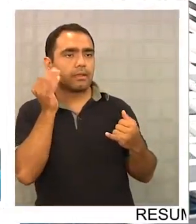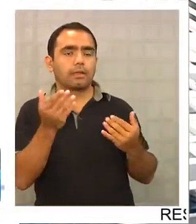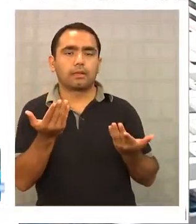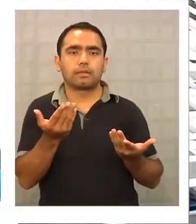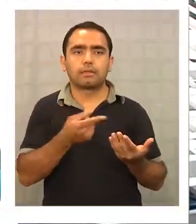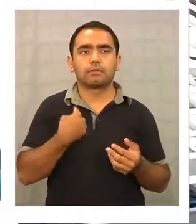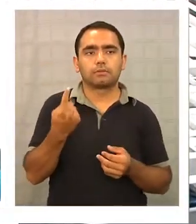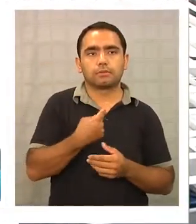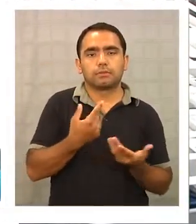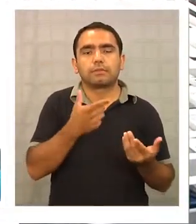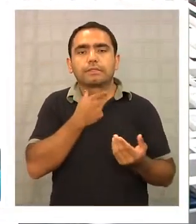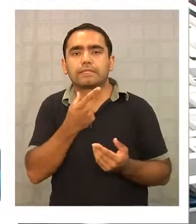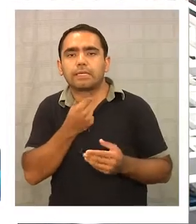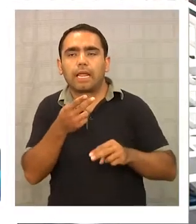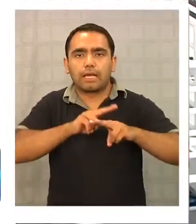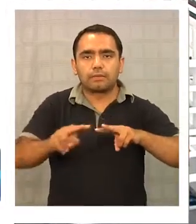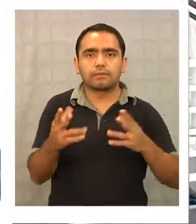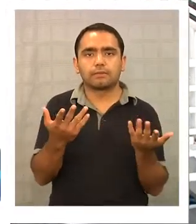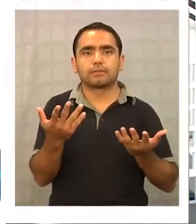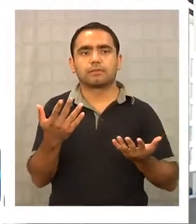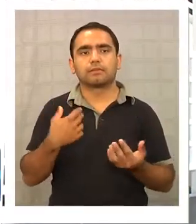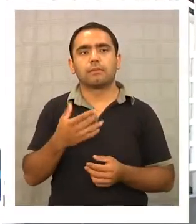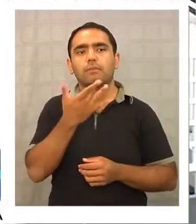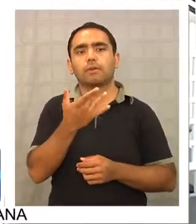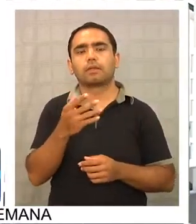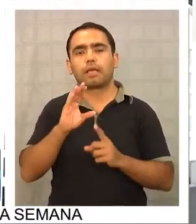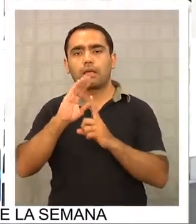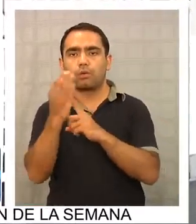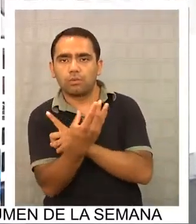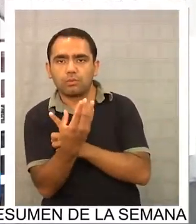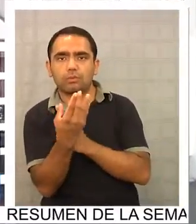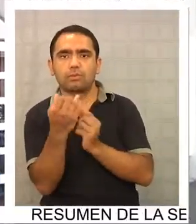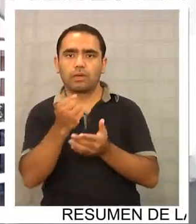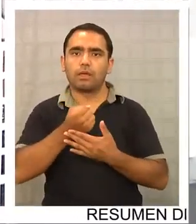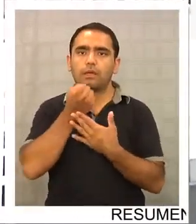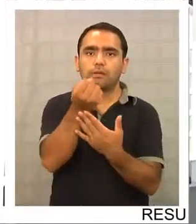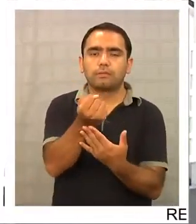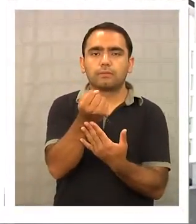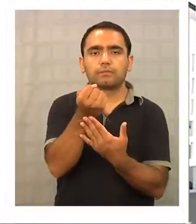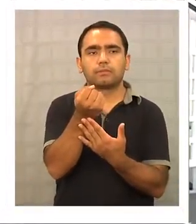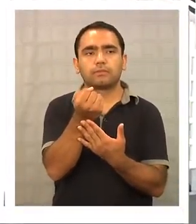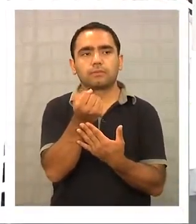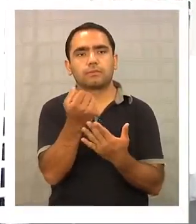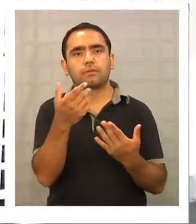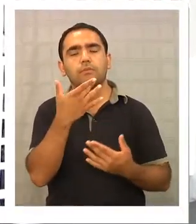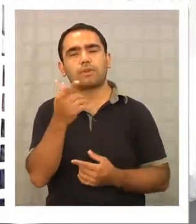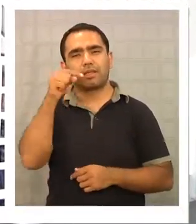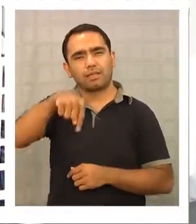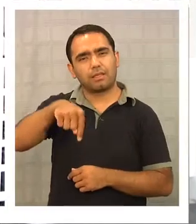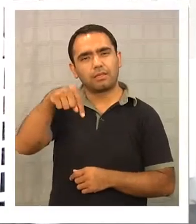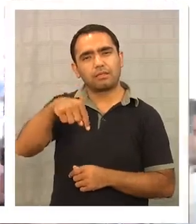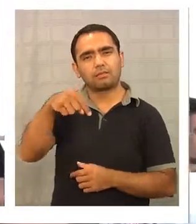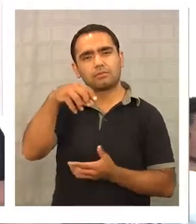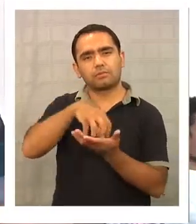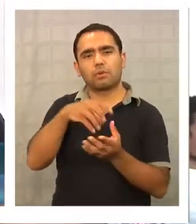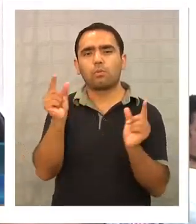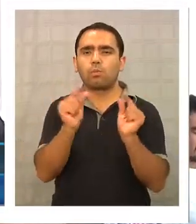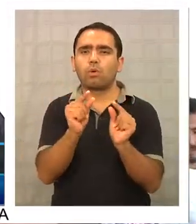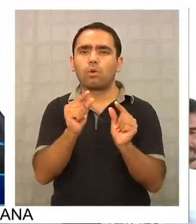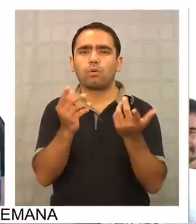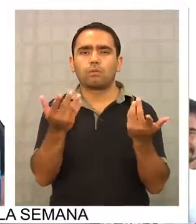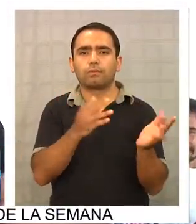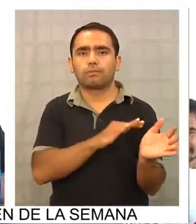el arribo a la ciudad de un artista de la calidad de Sequis. Me parece genial, estoy muy ansioso, porque lo estamos esperando, de hecho estoy